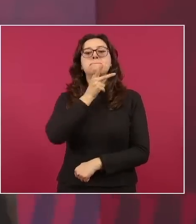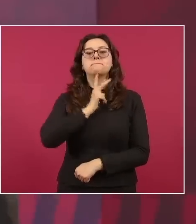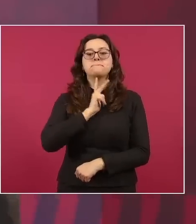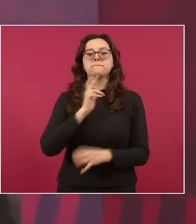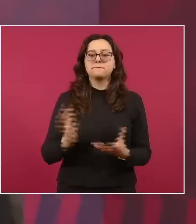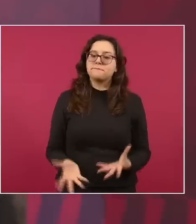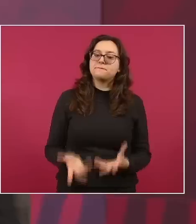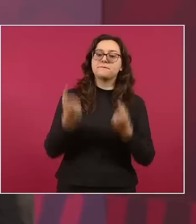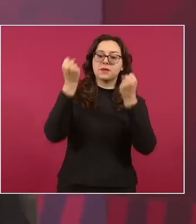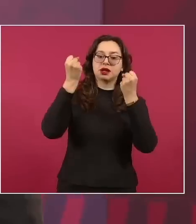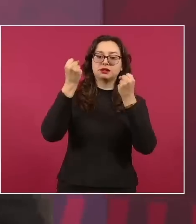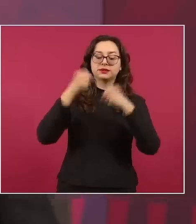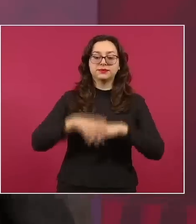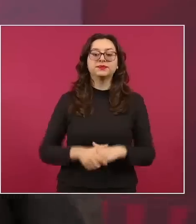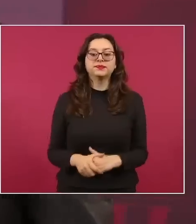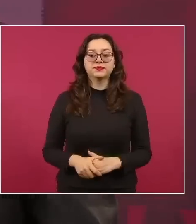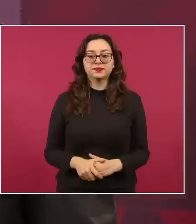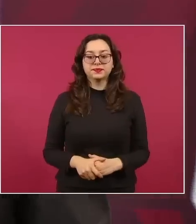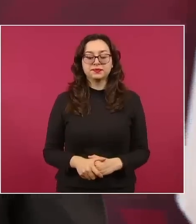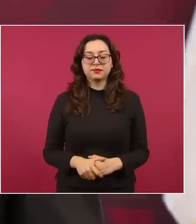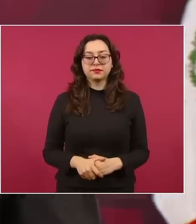invito para